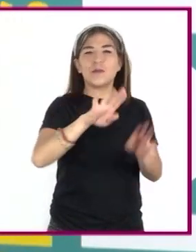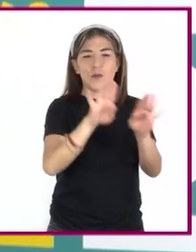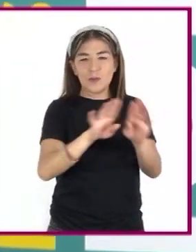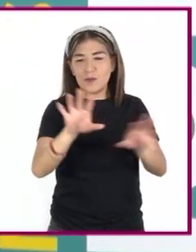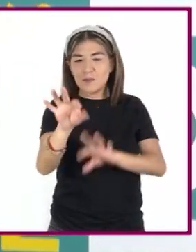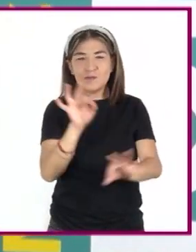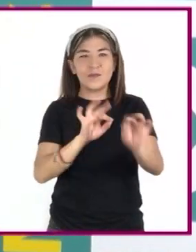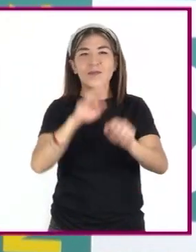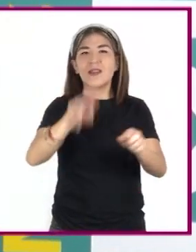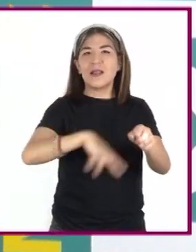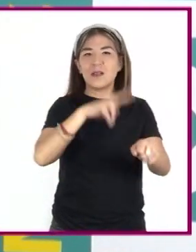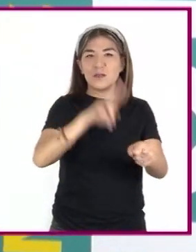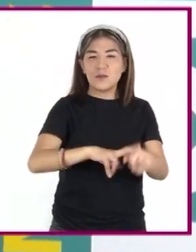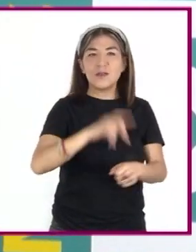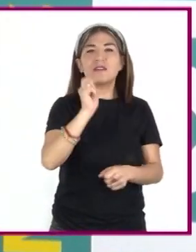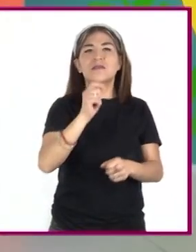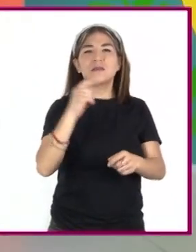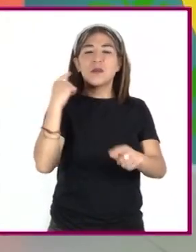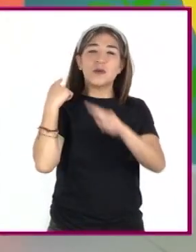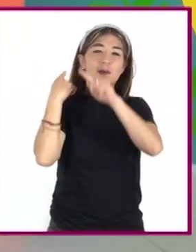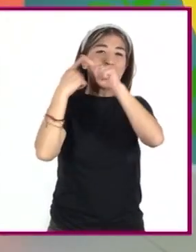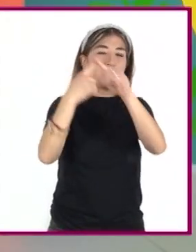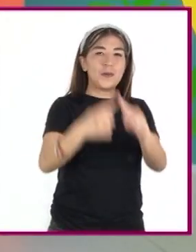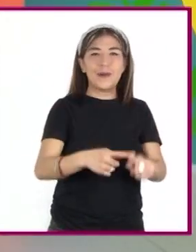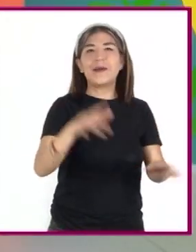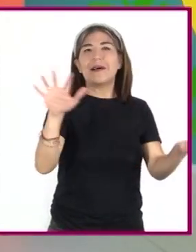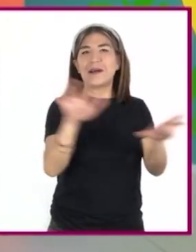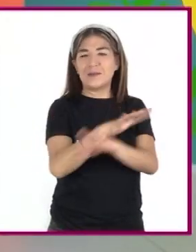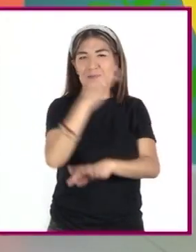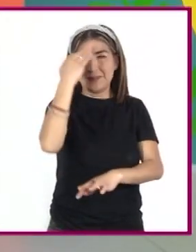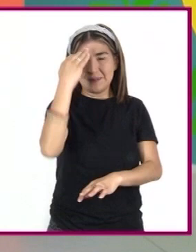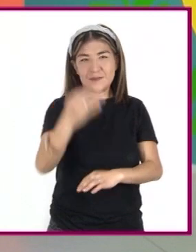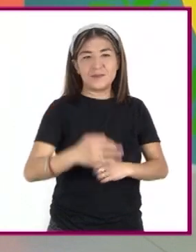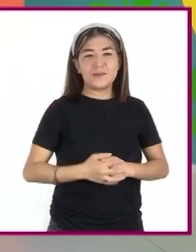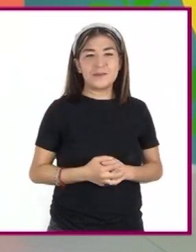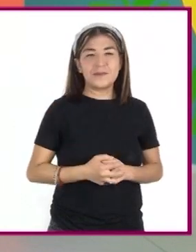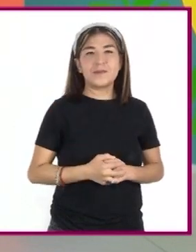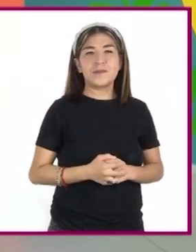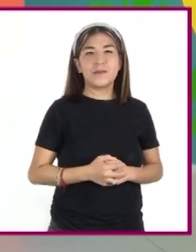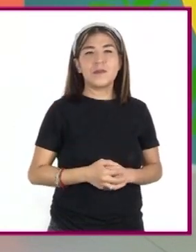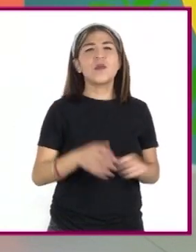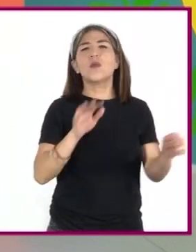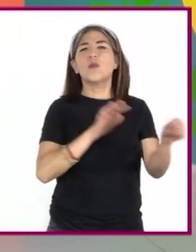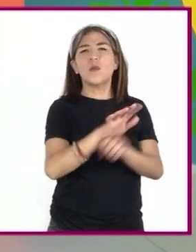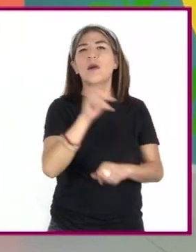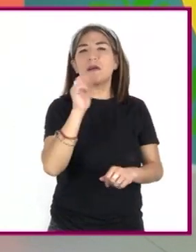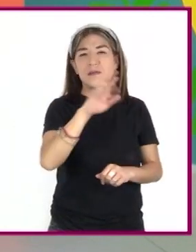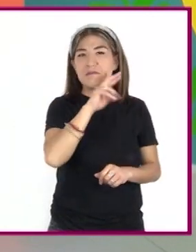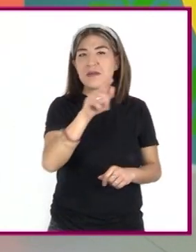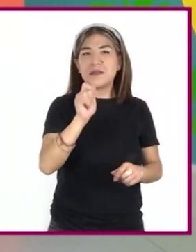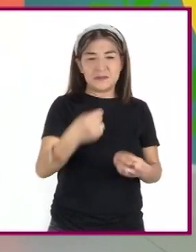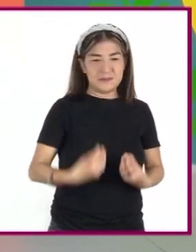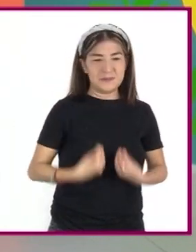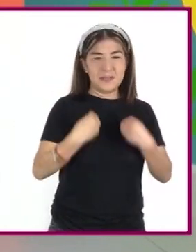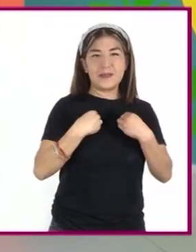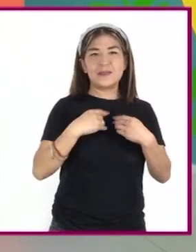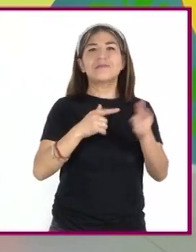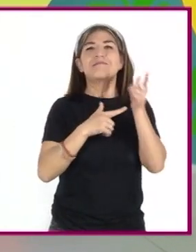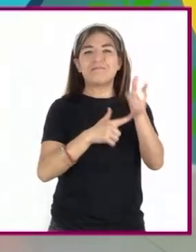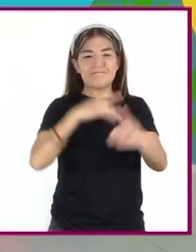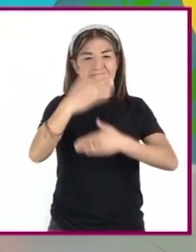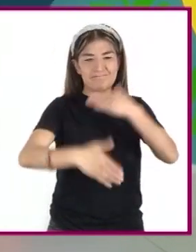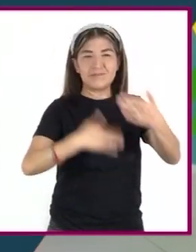especies cambian a lo largo del tiempo. Los mejor adaptados a su ambiente sobreviven y se